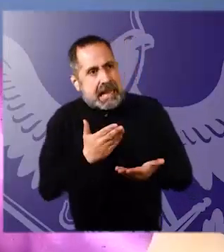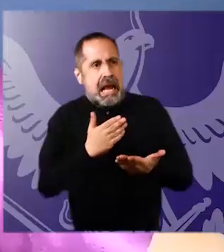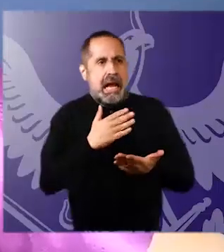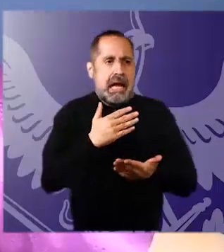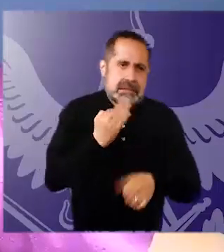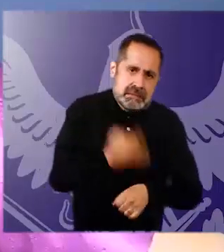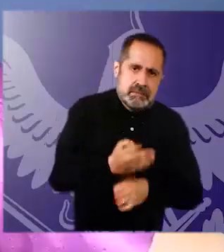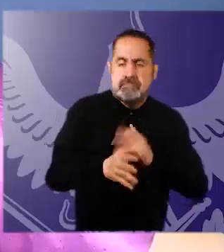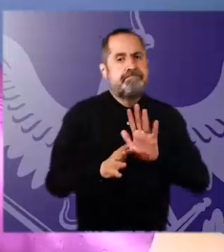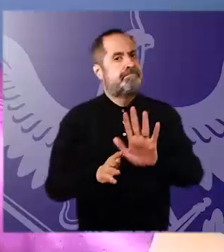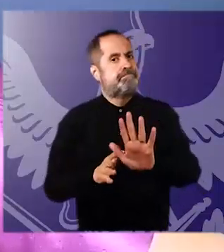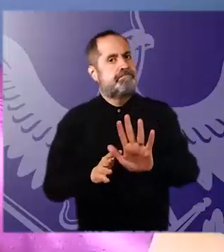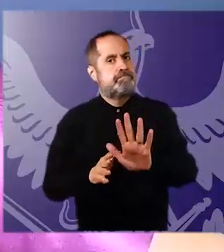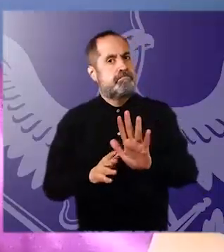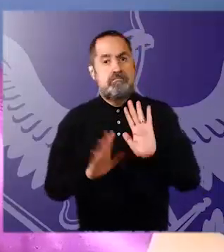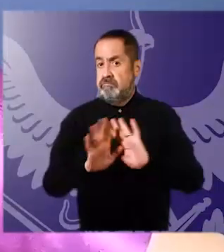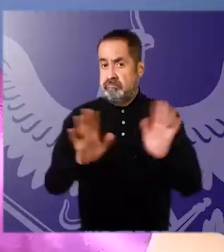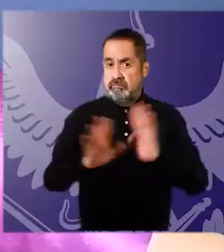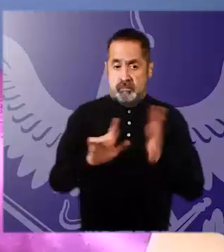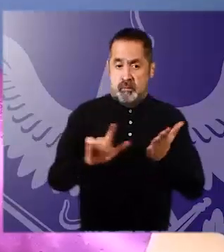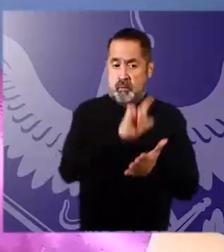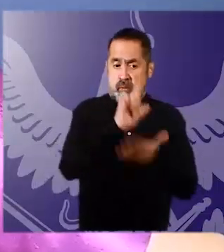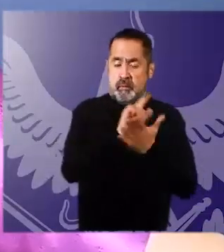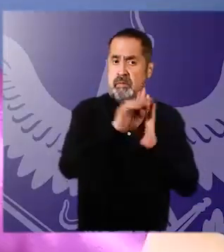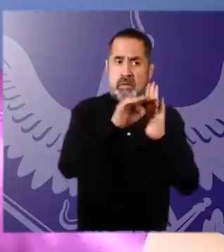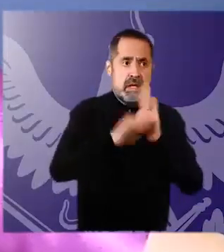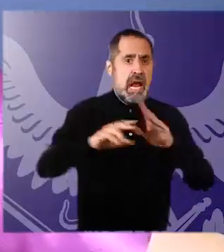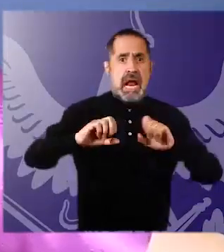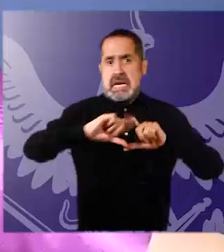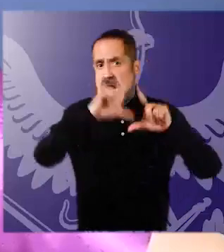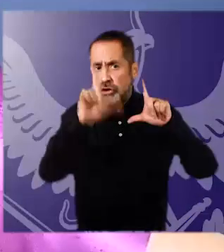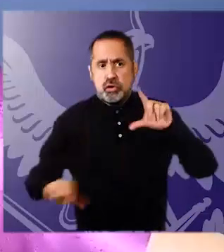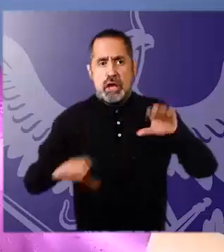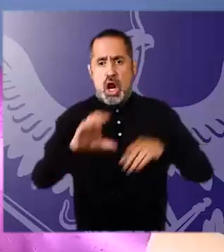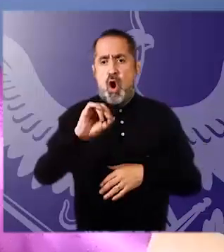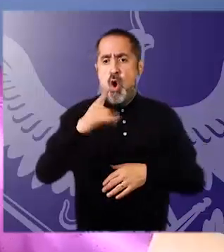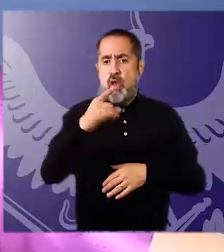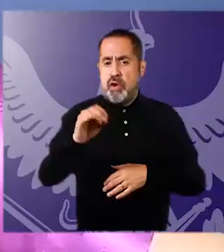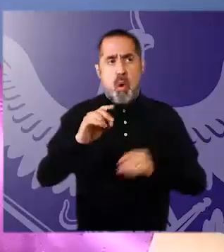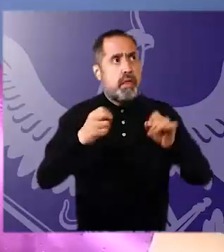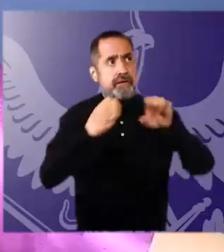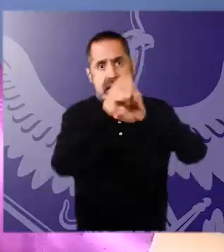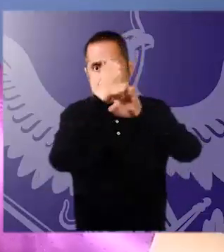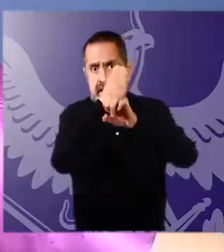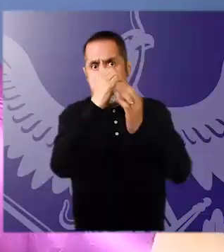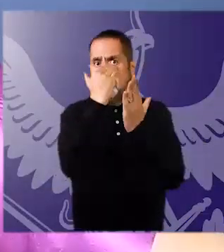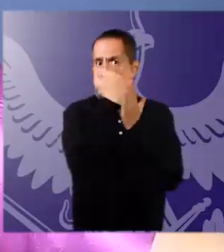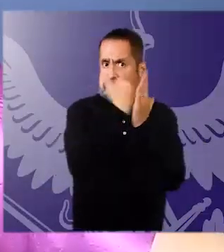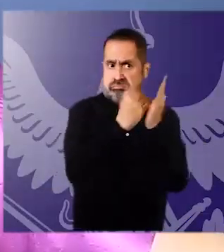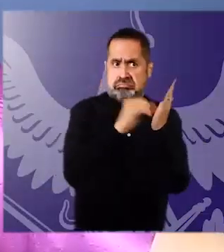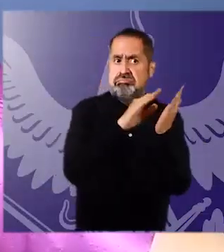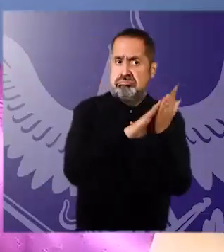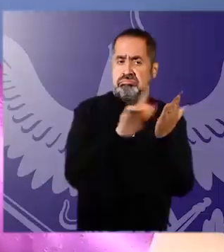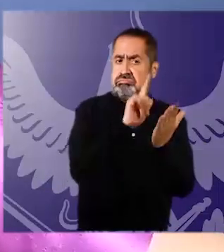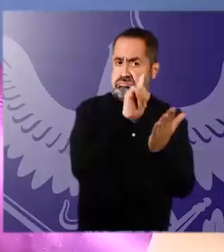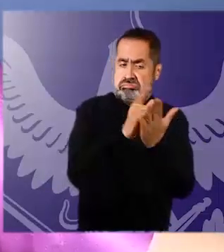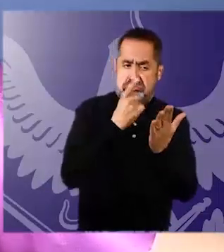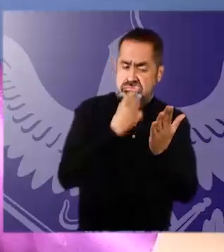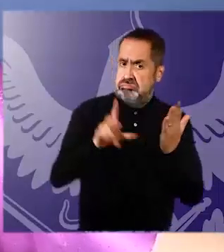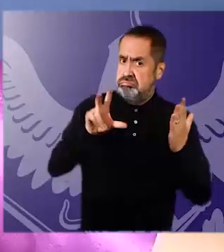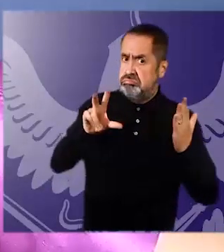violencia está regulada en todos los códigos penales a nivel nacional, en las 32